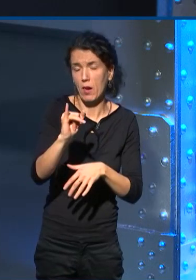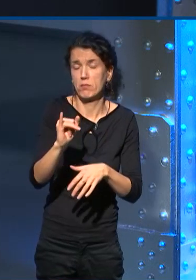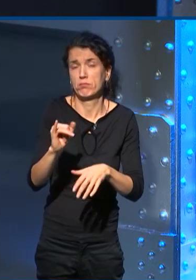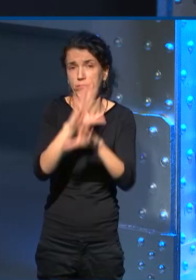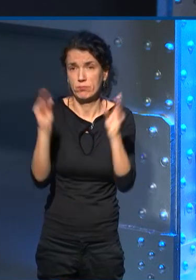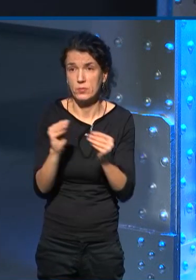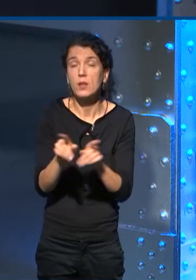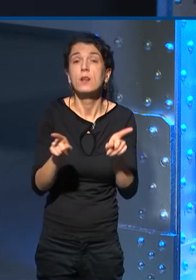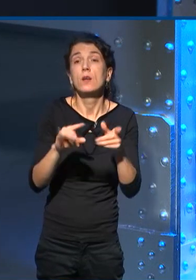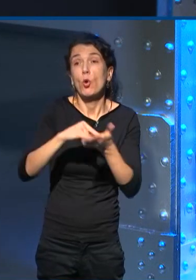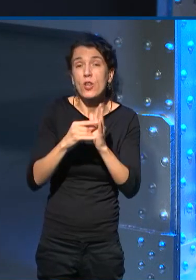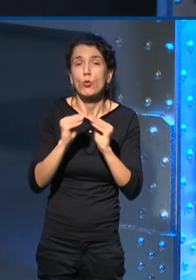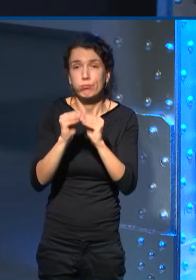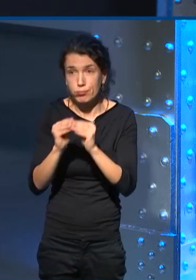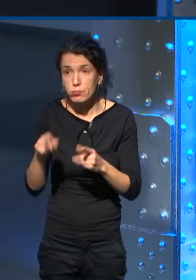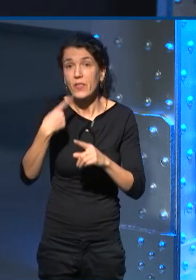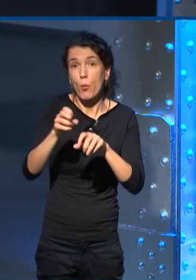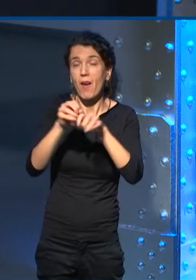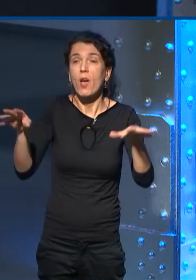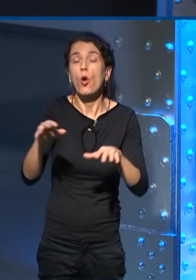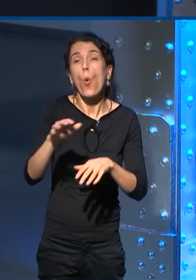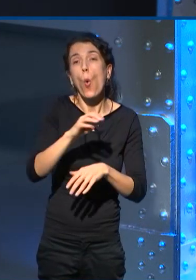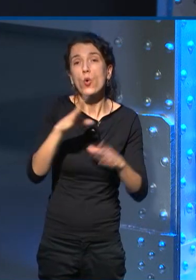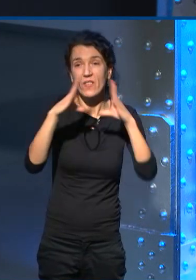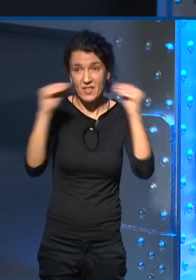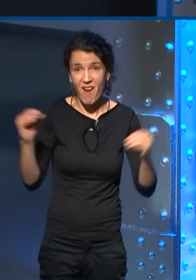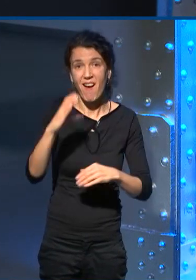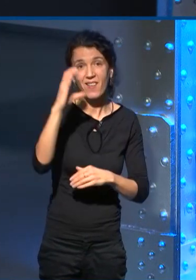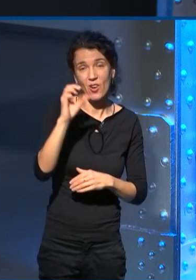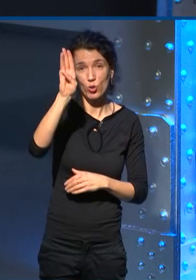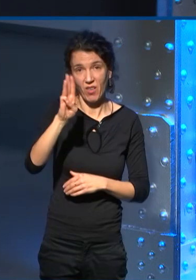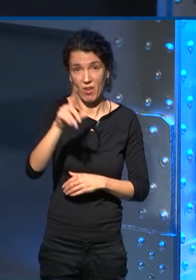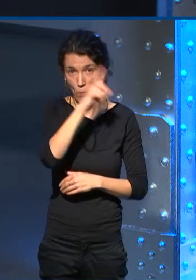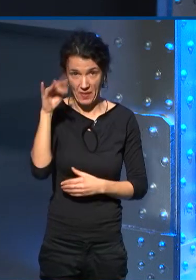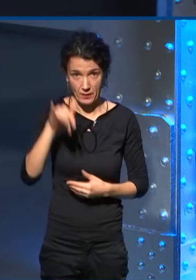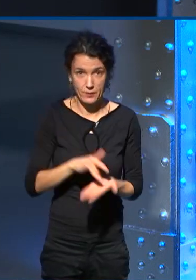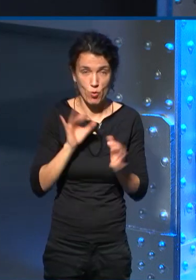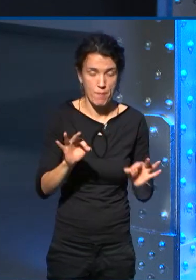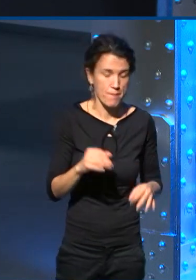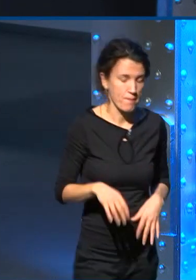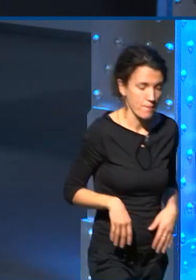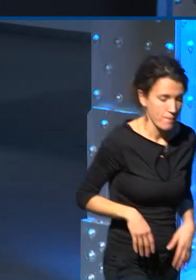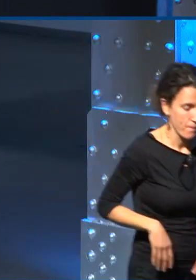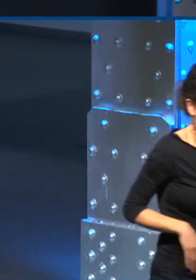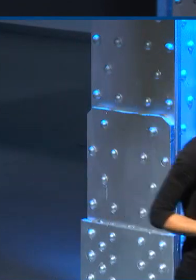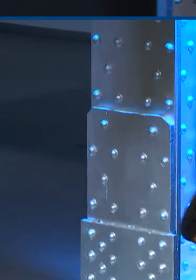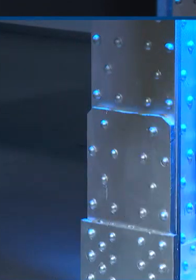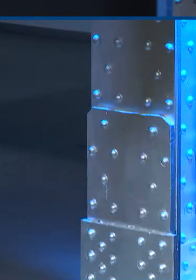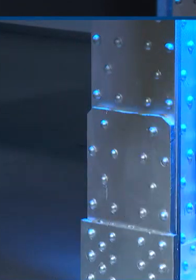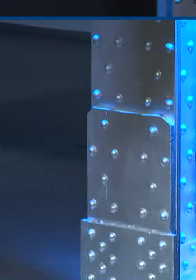general desarrollados todos por el INTA y este logo de aquí es la Universidad Carlos III de Madrid. El instrumento más importante de todos